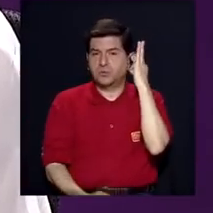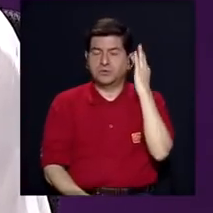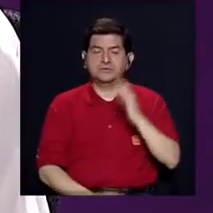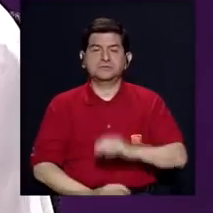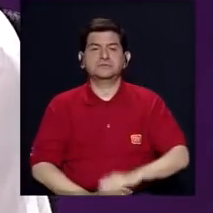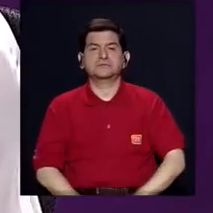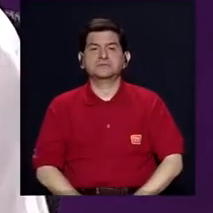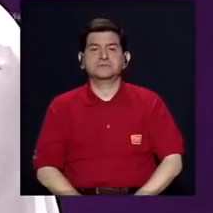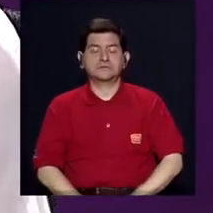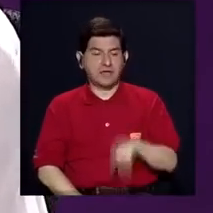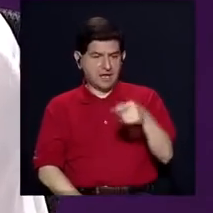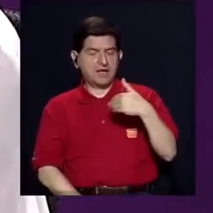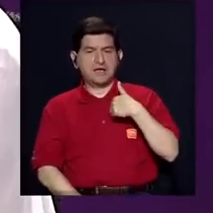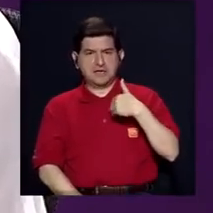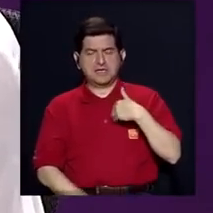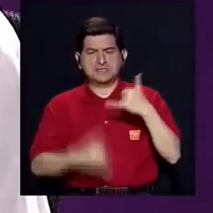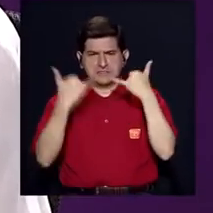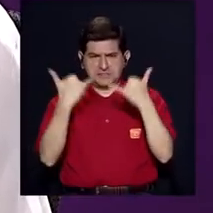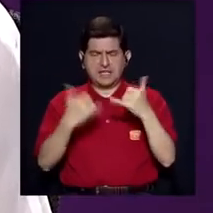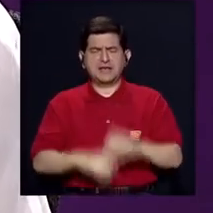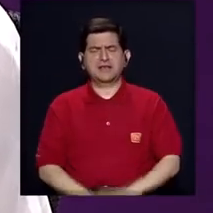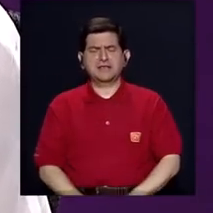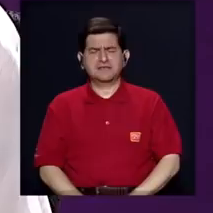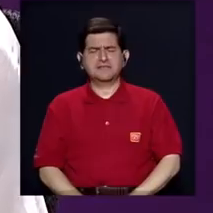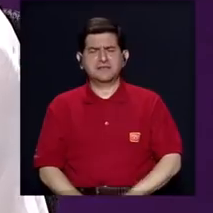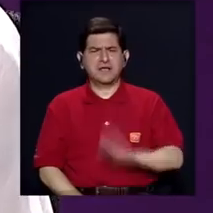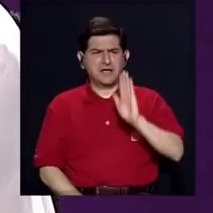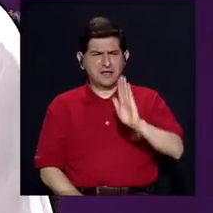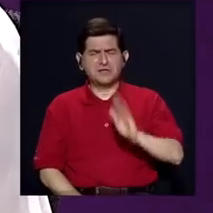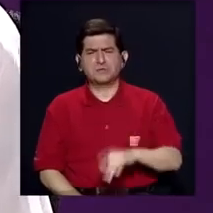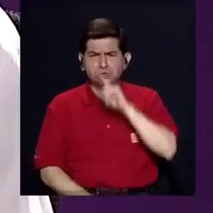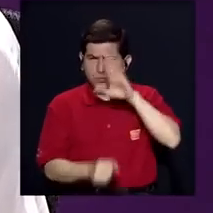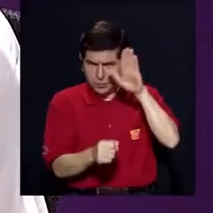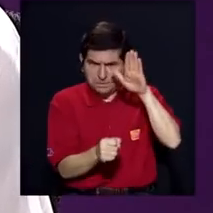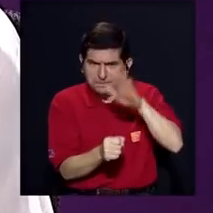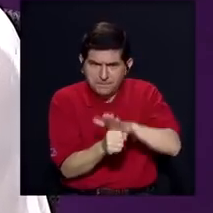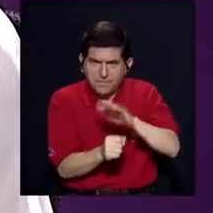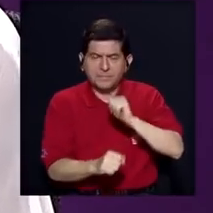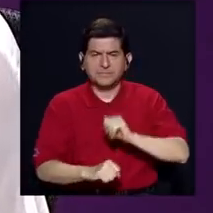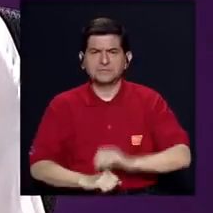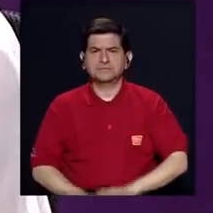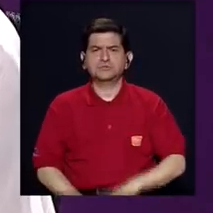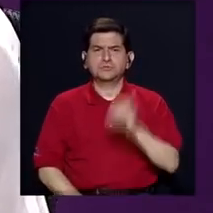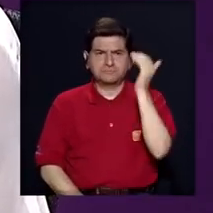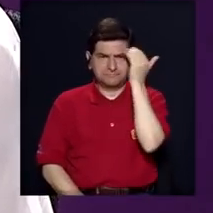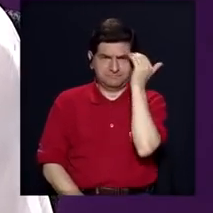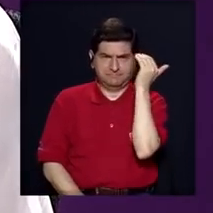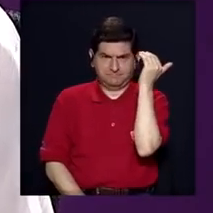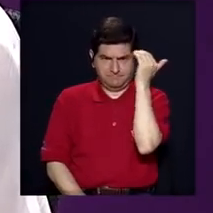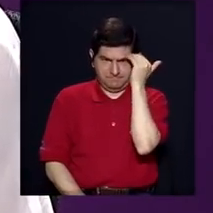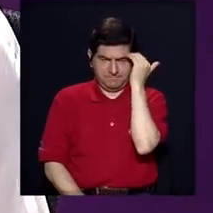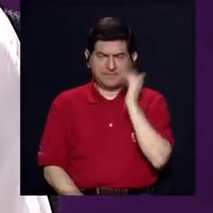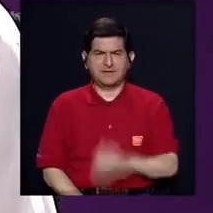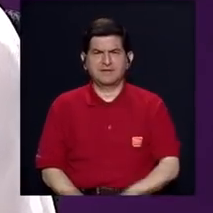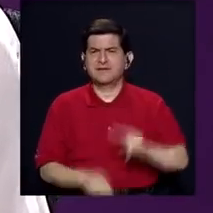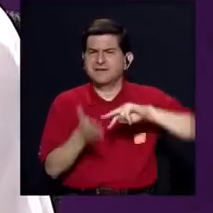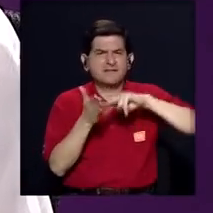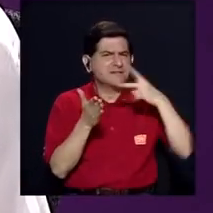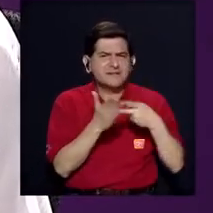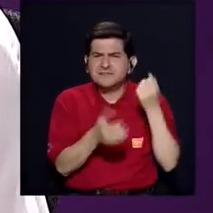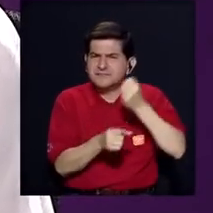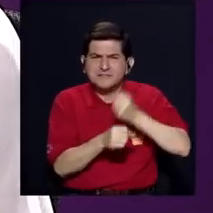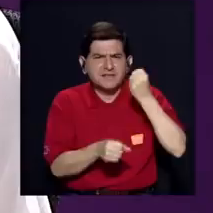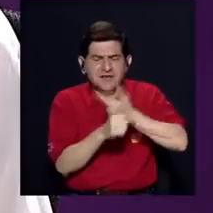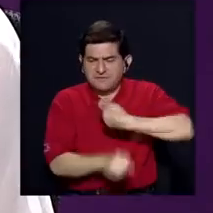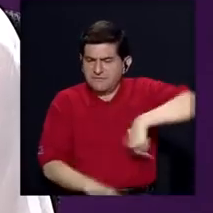que tienen la camiseta puesta y qué saben que es el trabajo